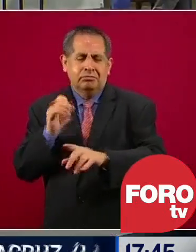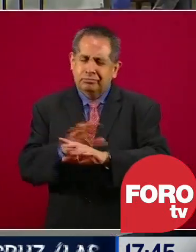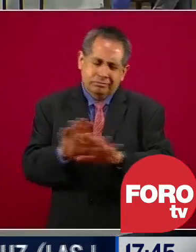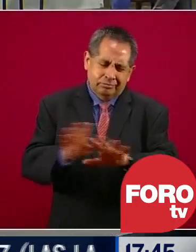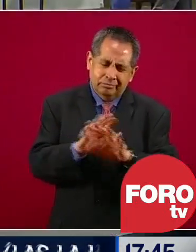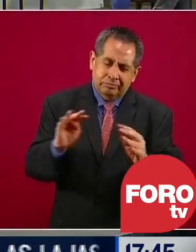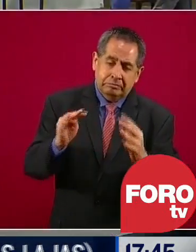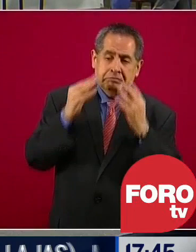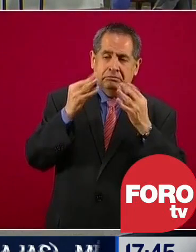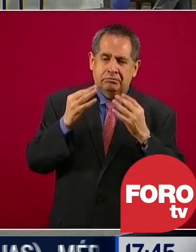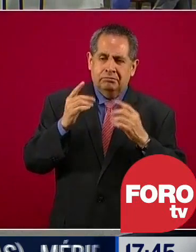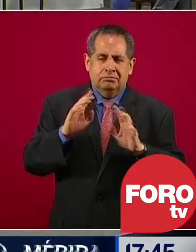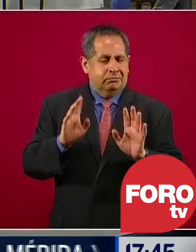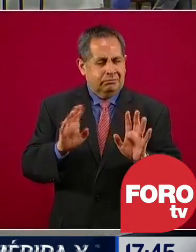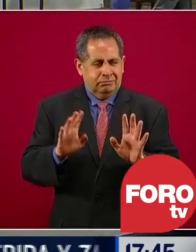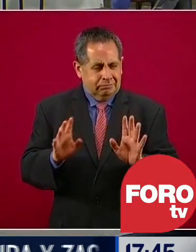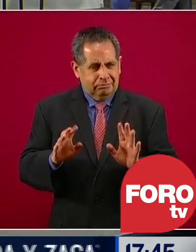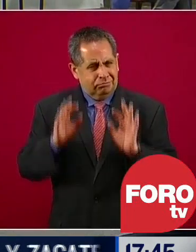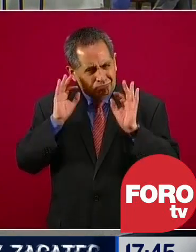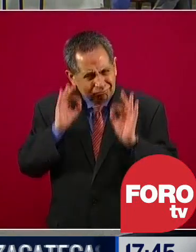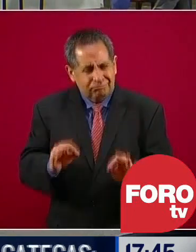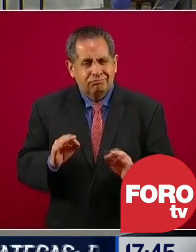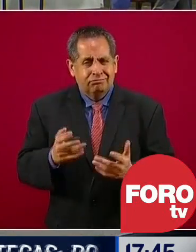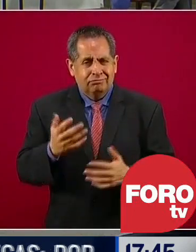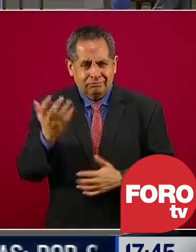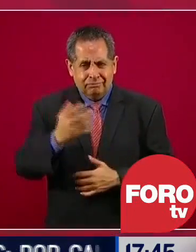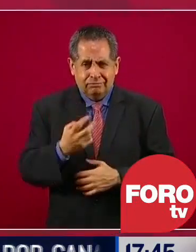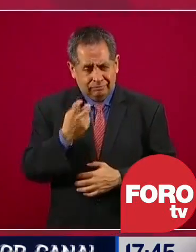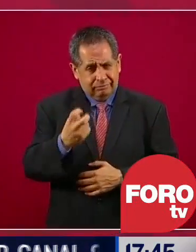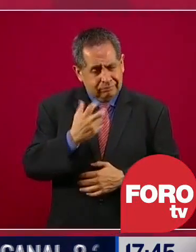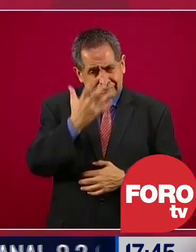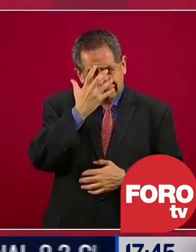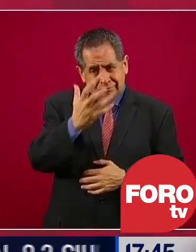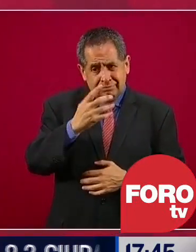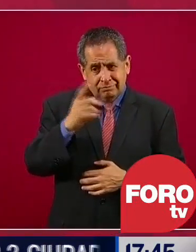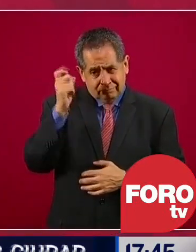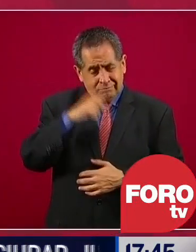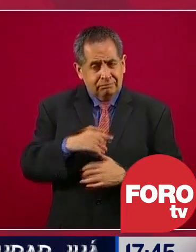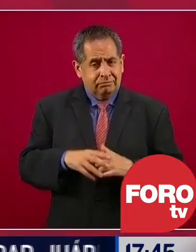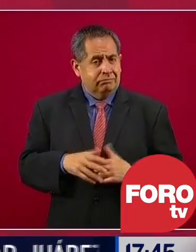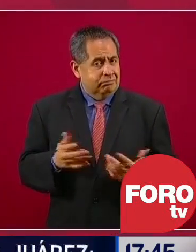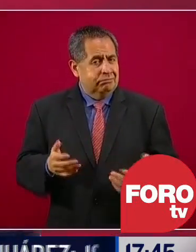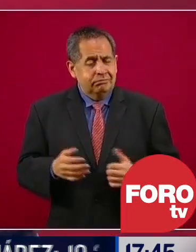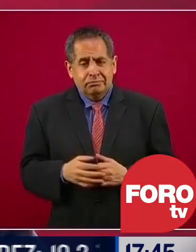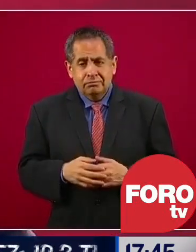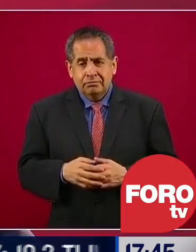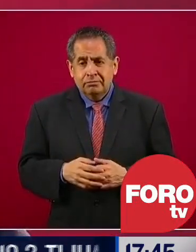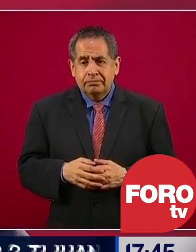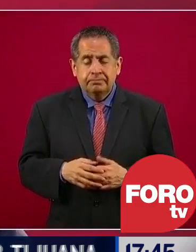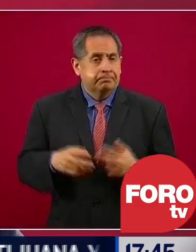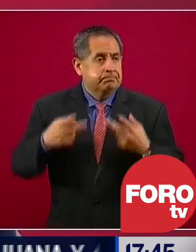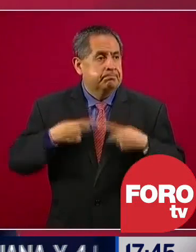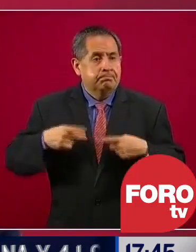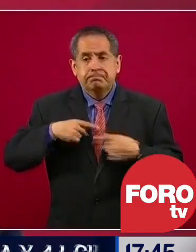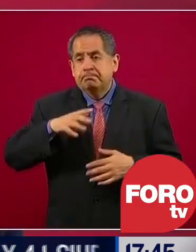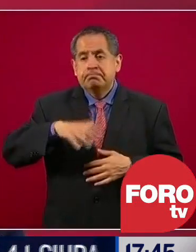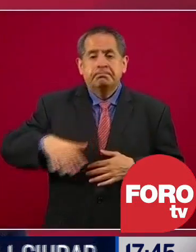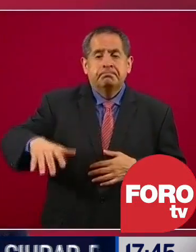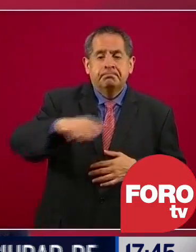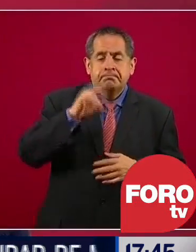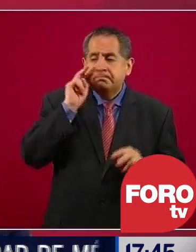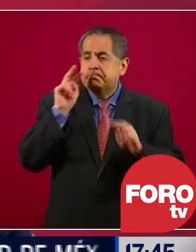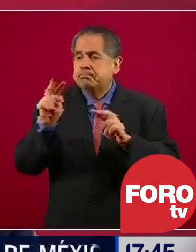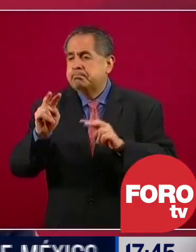Senadores. Esto es muy serio. La gente, tal vez, cuando vea